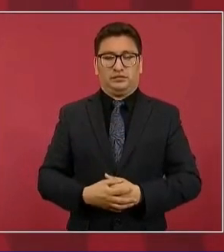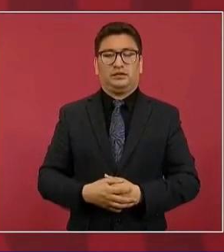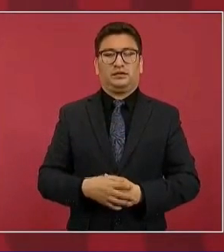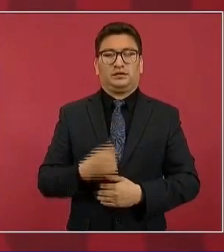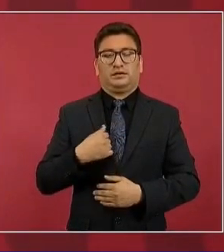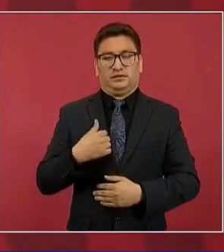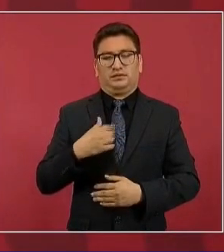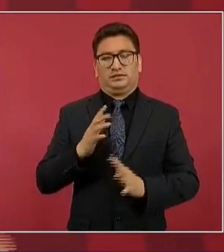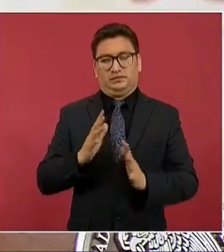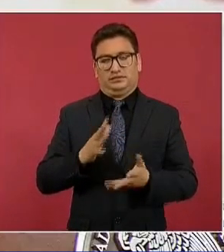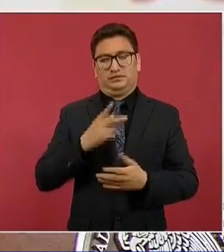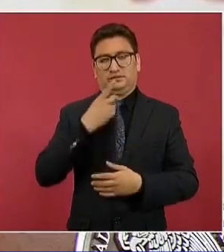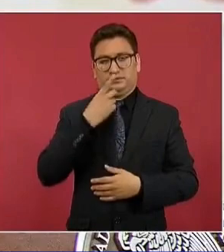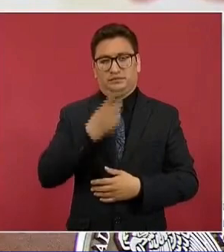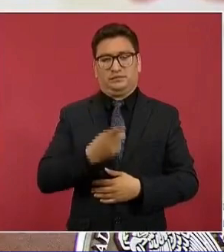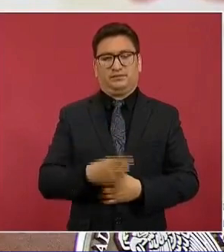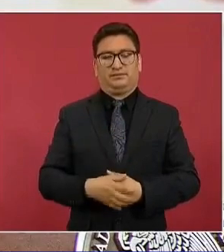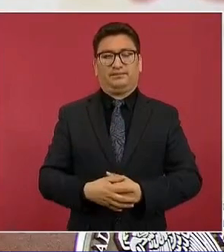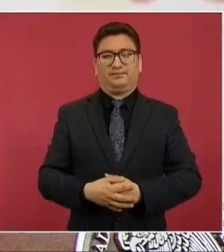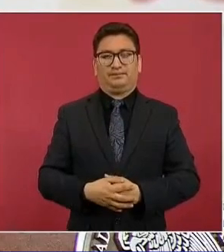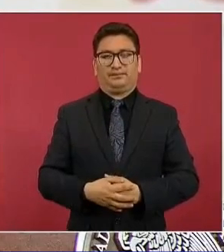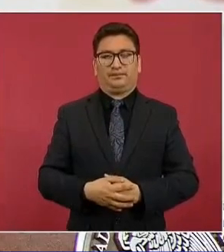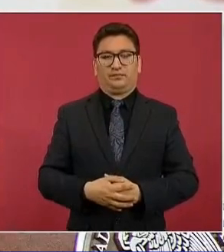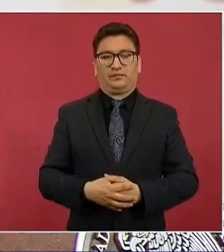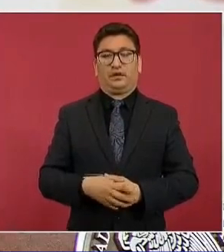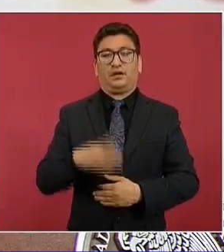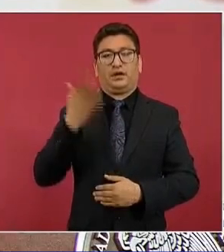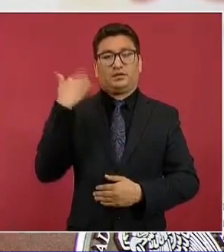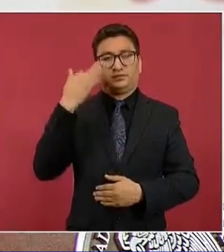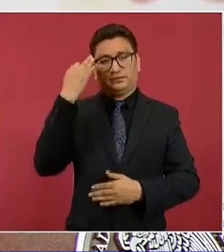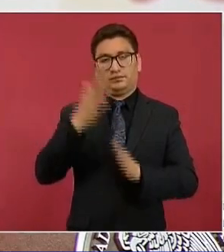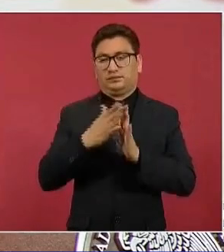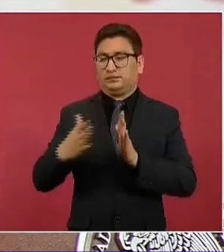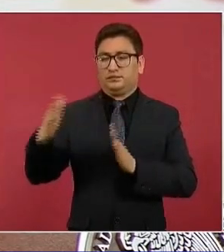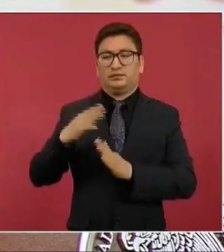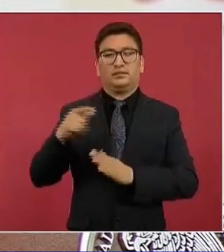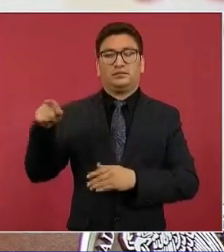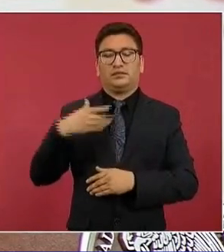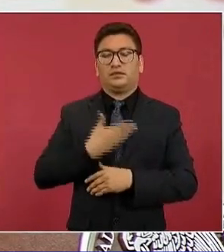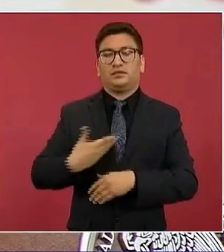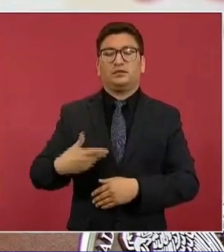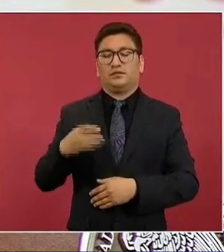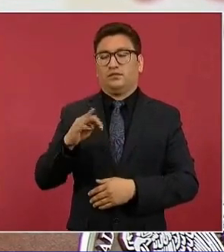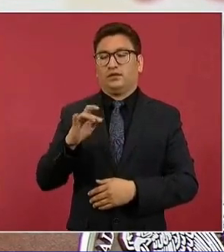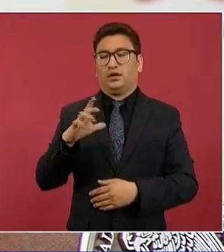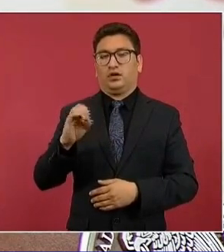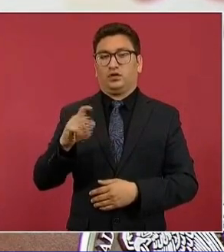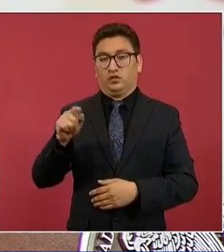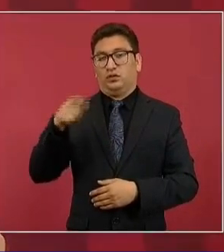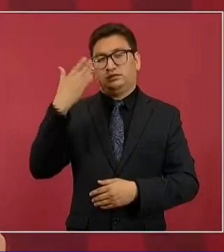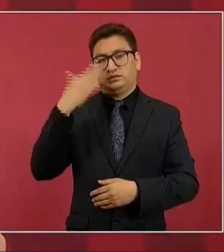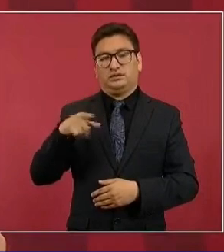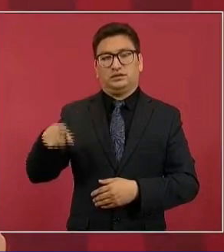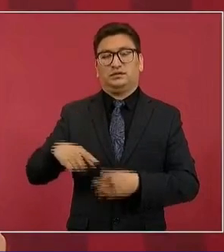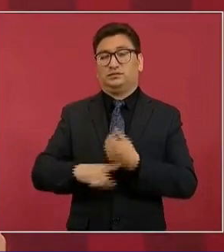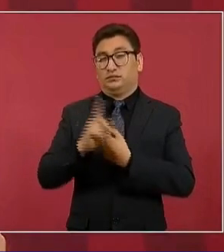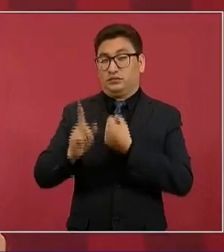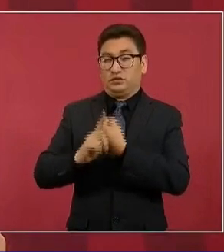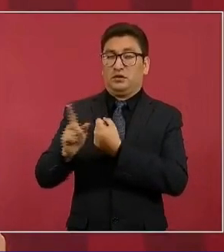dije, solo en el franquismo, por lo que significó, se rompieron